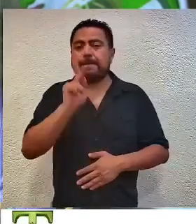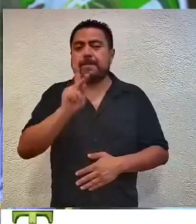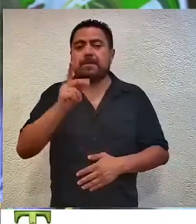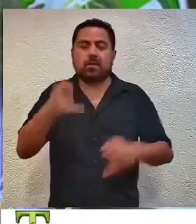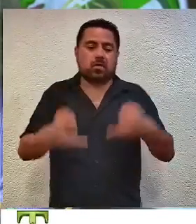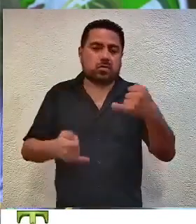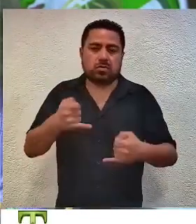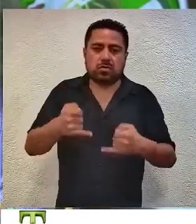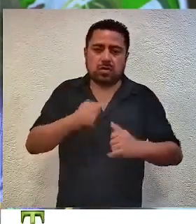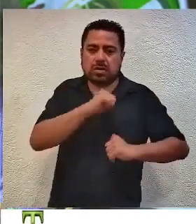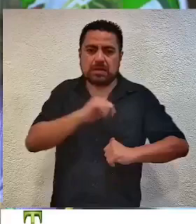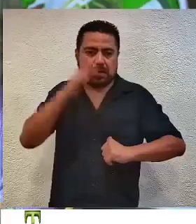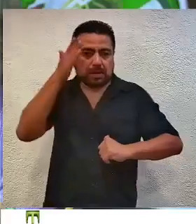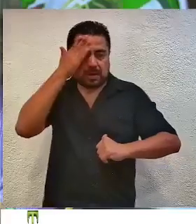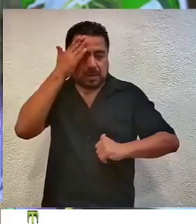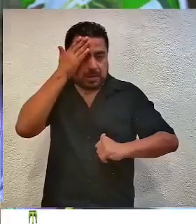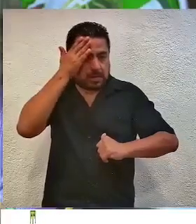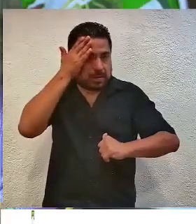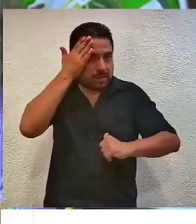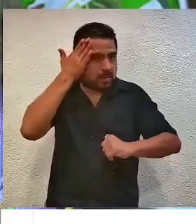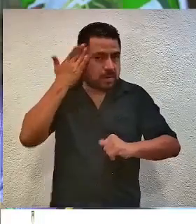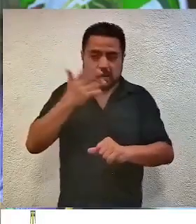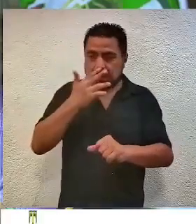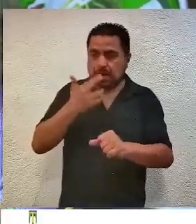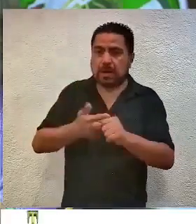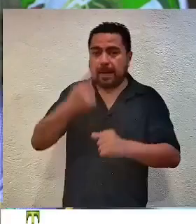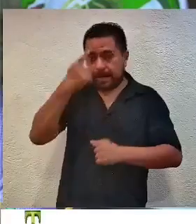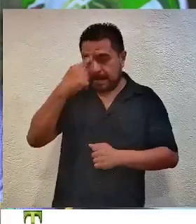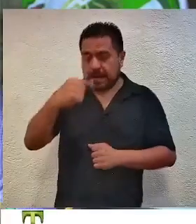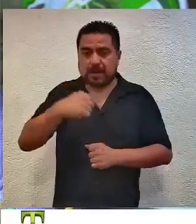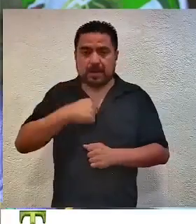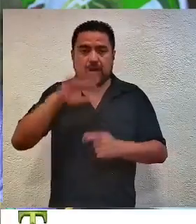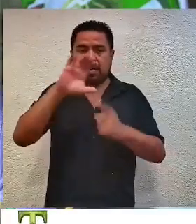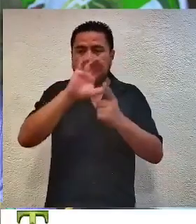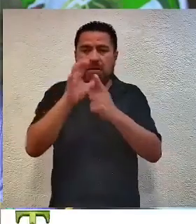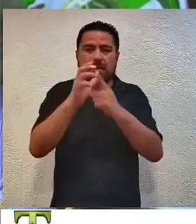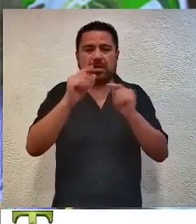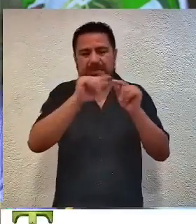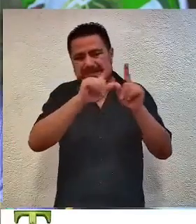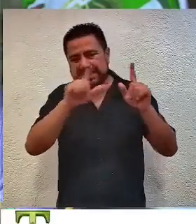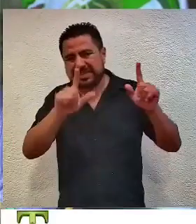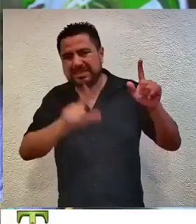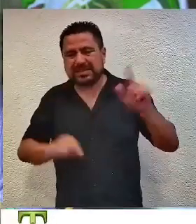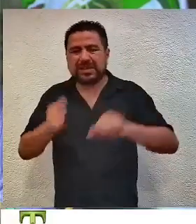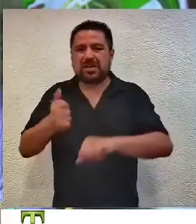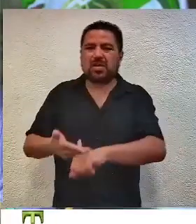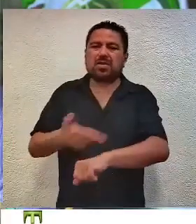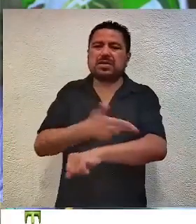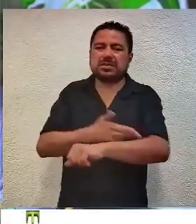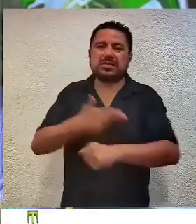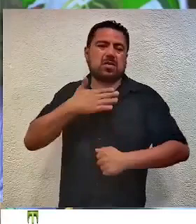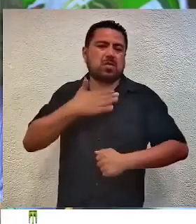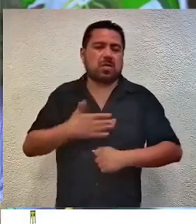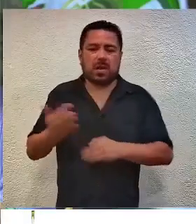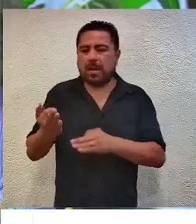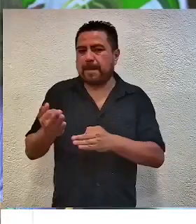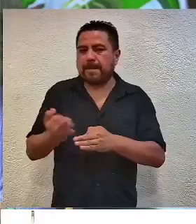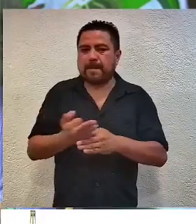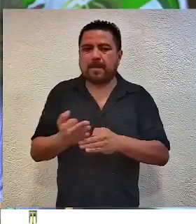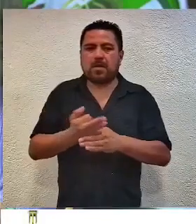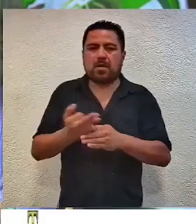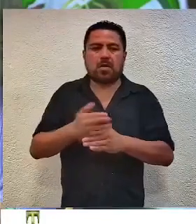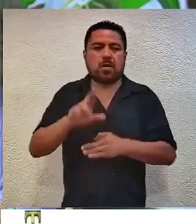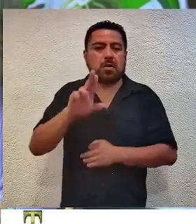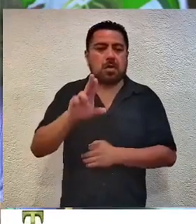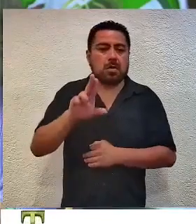tribunal competente. Y en este caso, para mí, la Comisión Nacional, la Comisión de Honestidad y Justicia de Morena, como